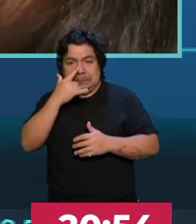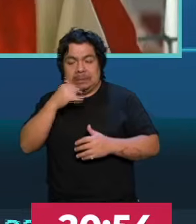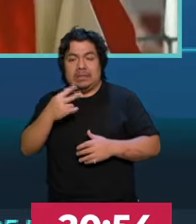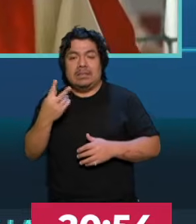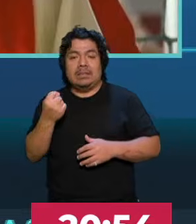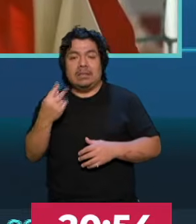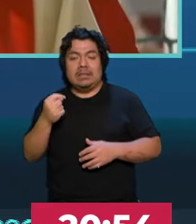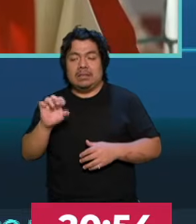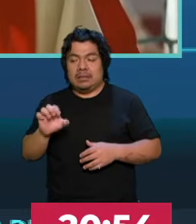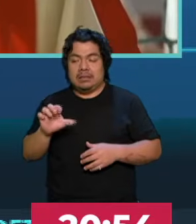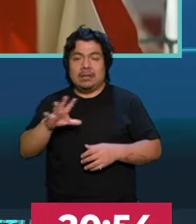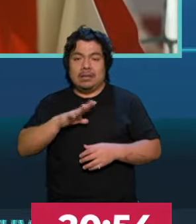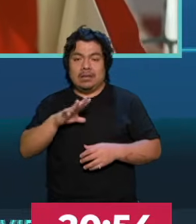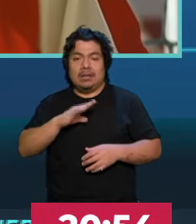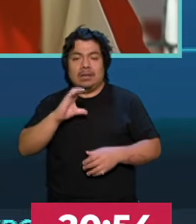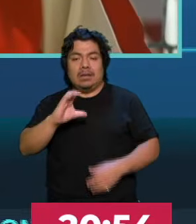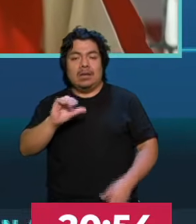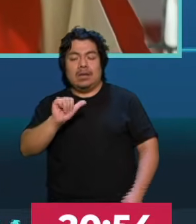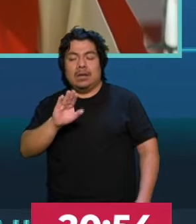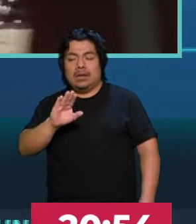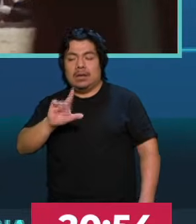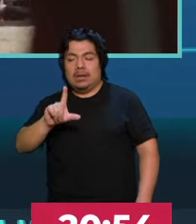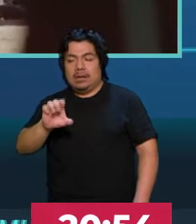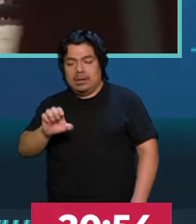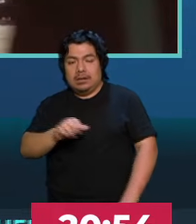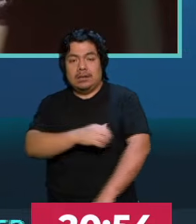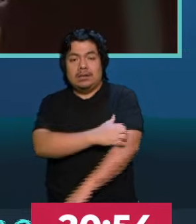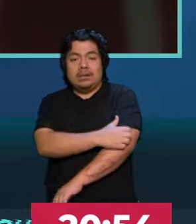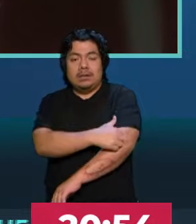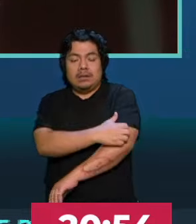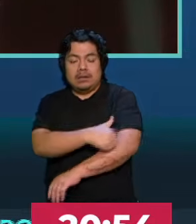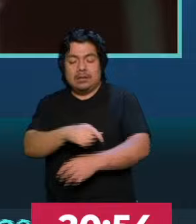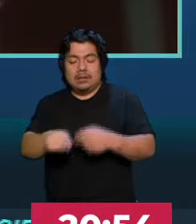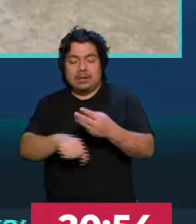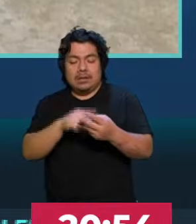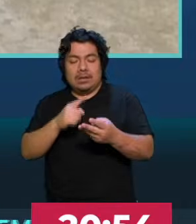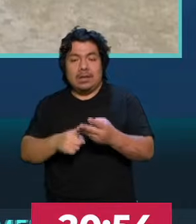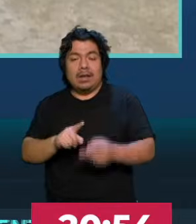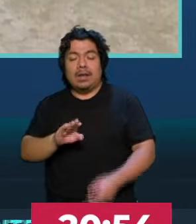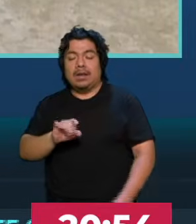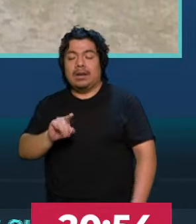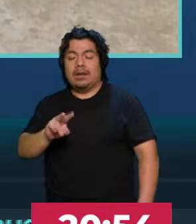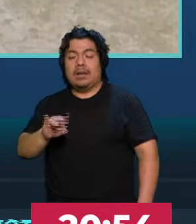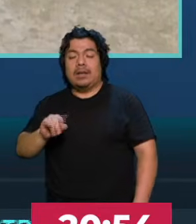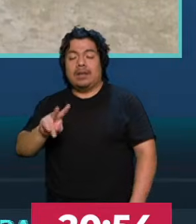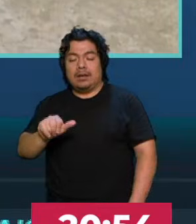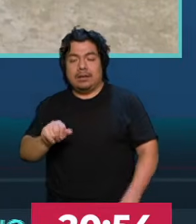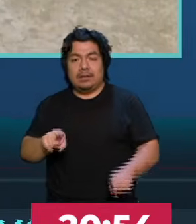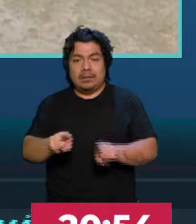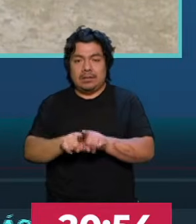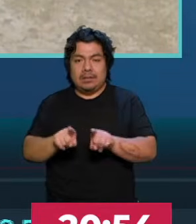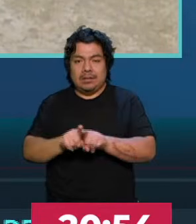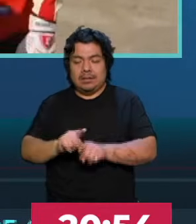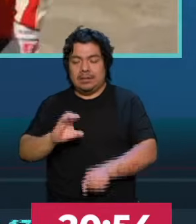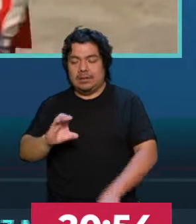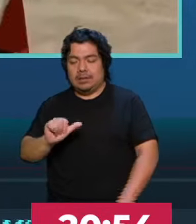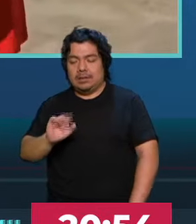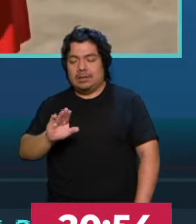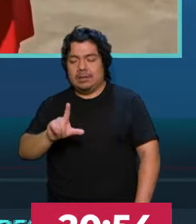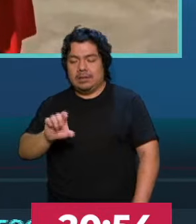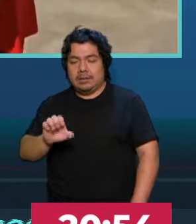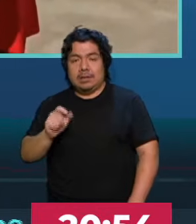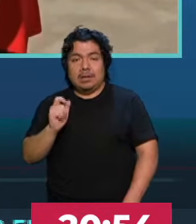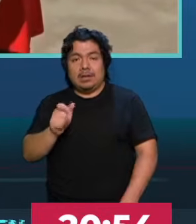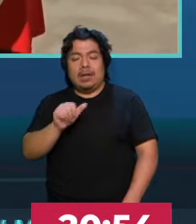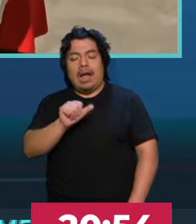y quienes tenían cable podían verla, o Aquí no hay quien viva, que Aquí no hay quien viva llegaba también por cable a partir de Antena